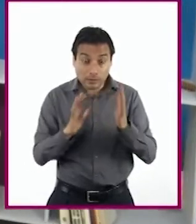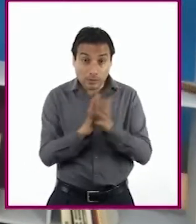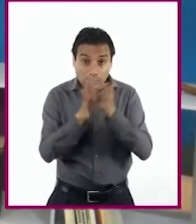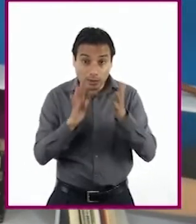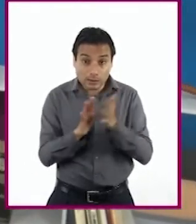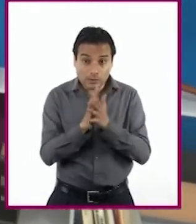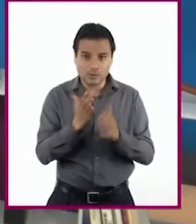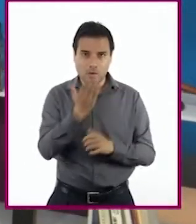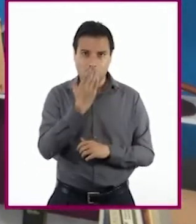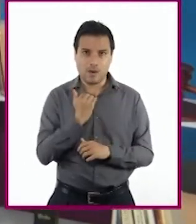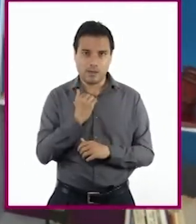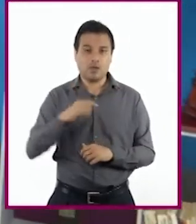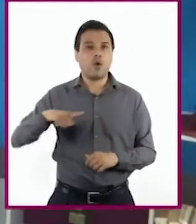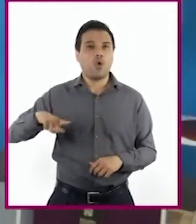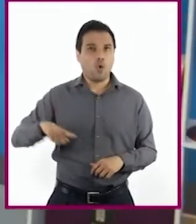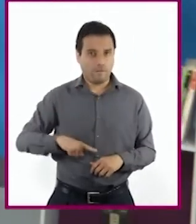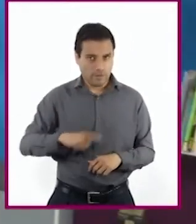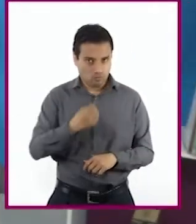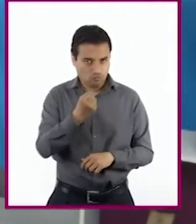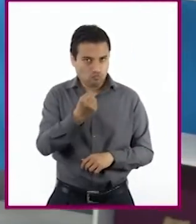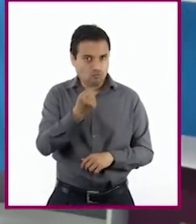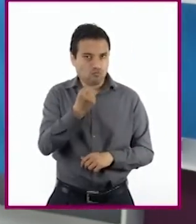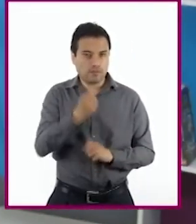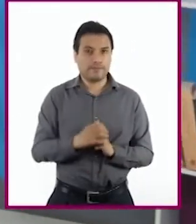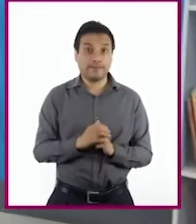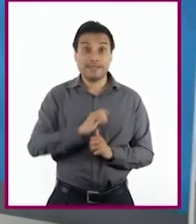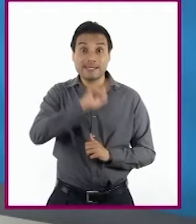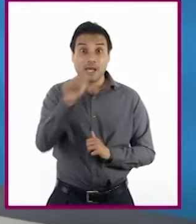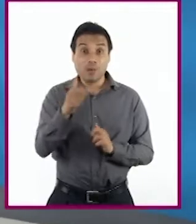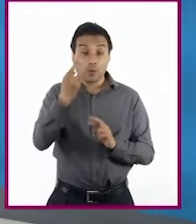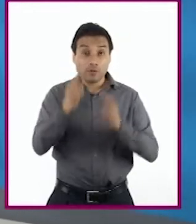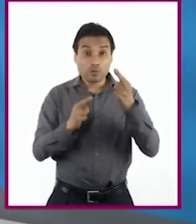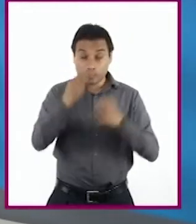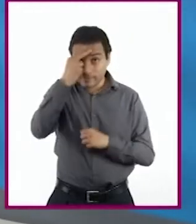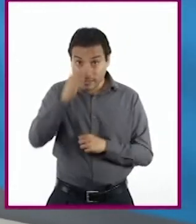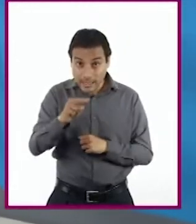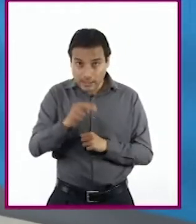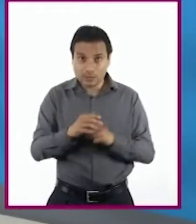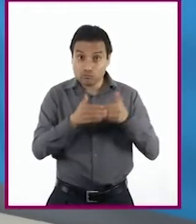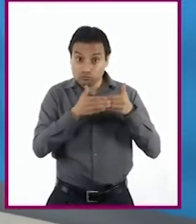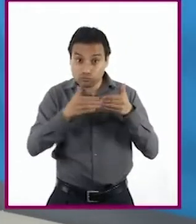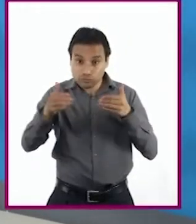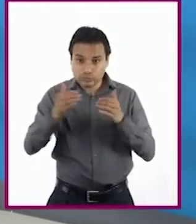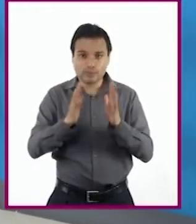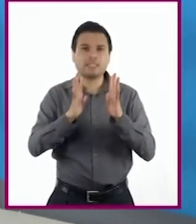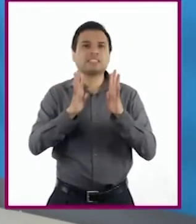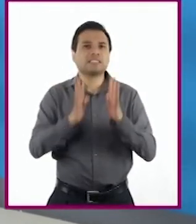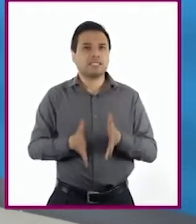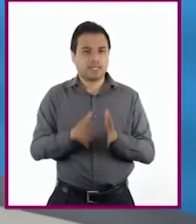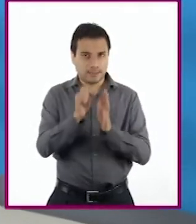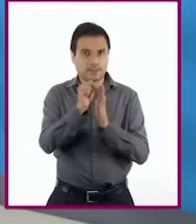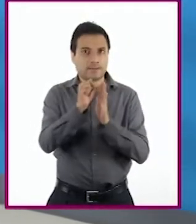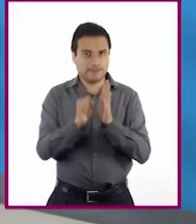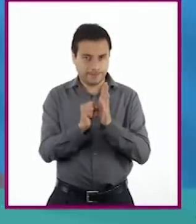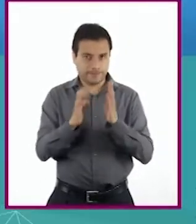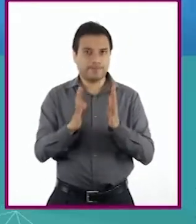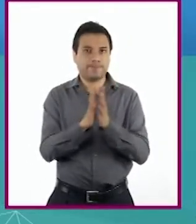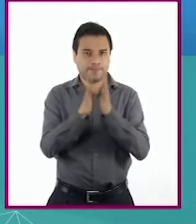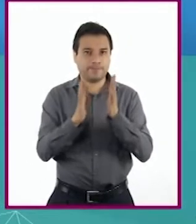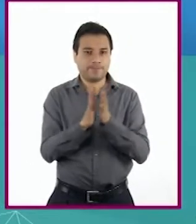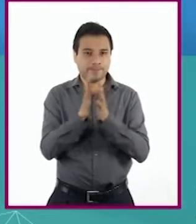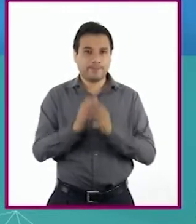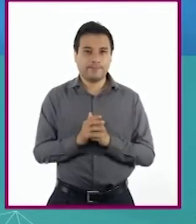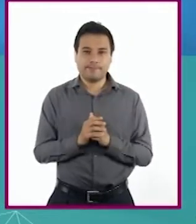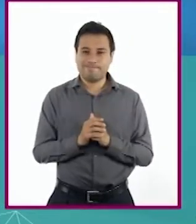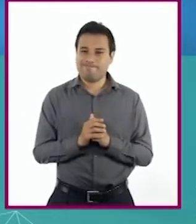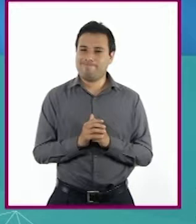Vivíamos en una dictadura. Pero después de la Revolución Mexicana se estableció la democracia como forma de gobierno.